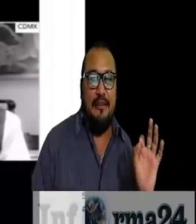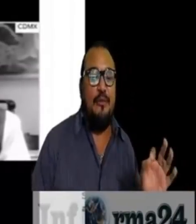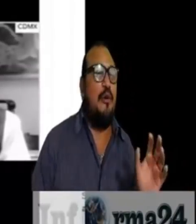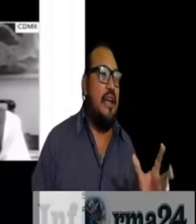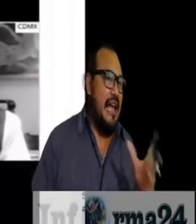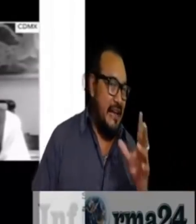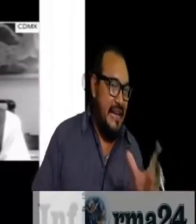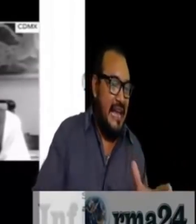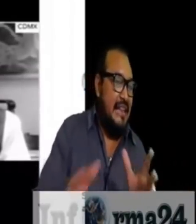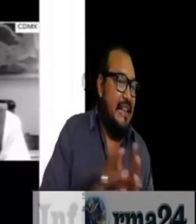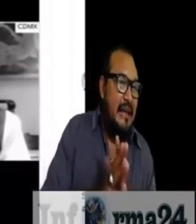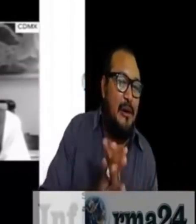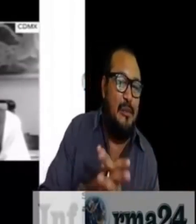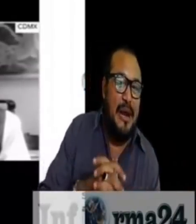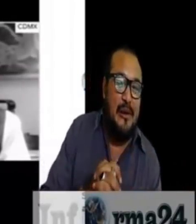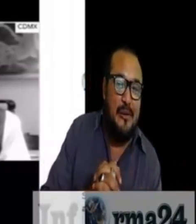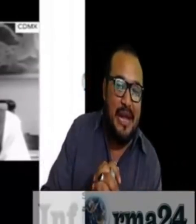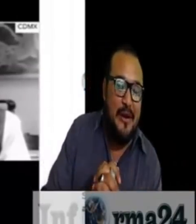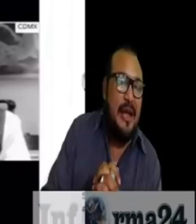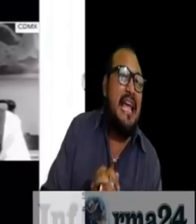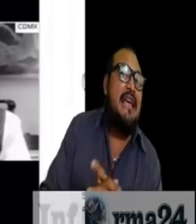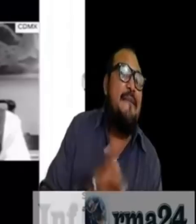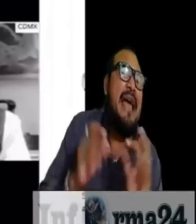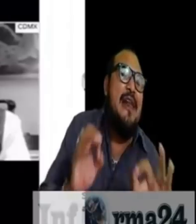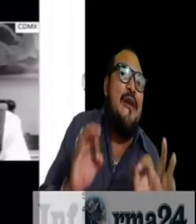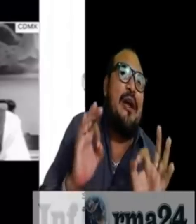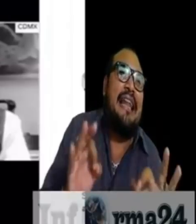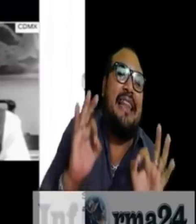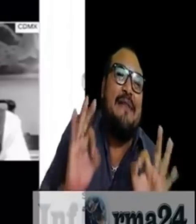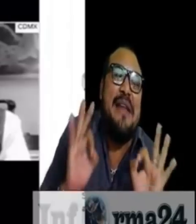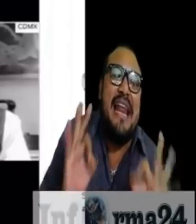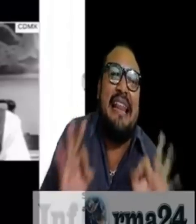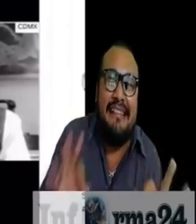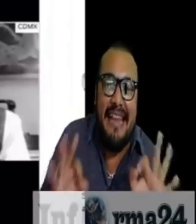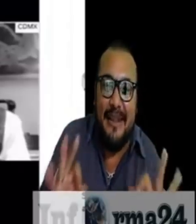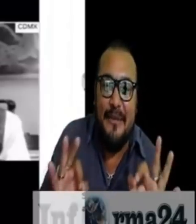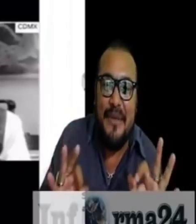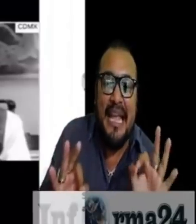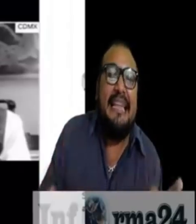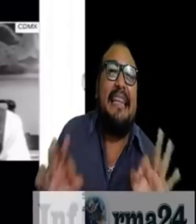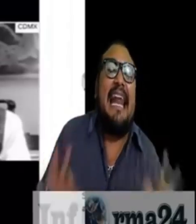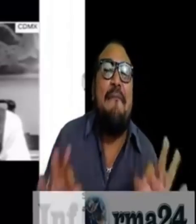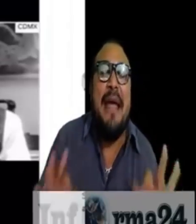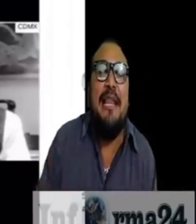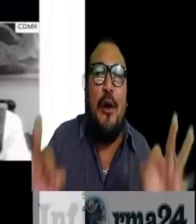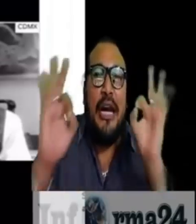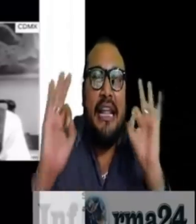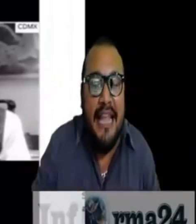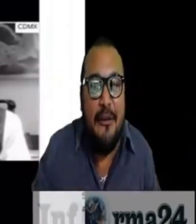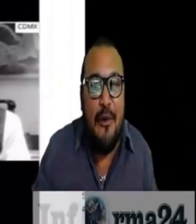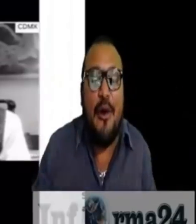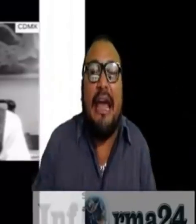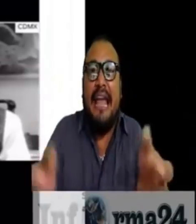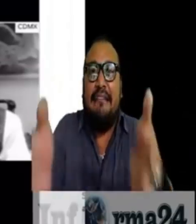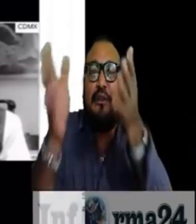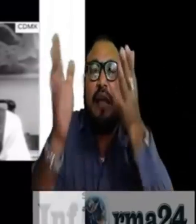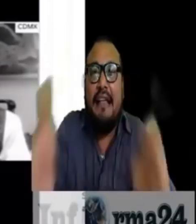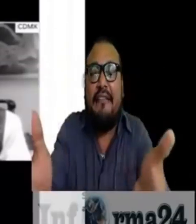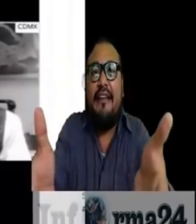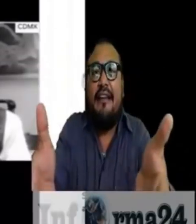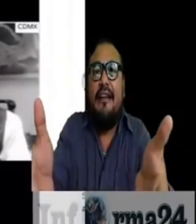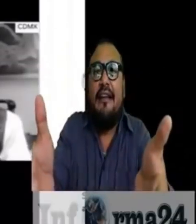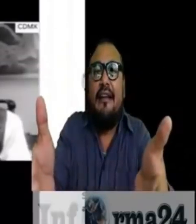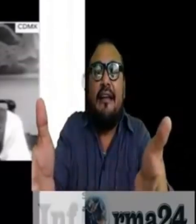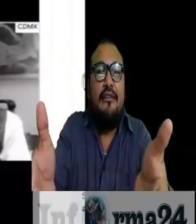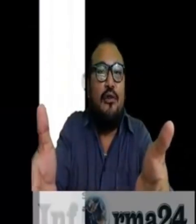prueba de esto porque aquí intentaba golpear el gobierno y vean lo que termina diciendo tremendo ridículo esto